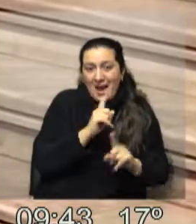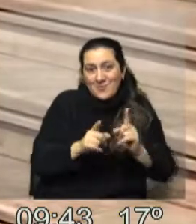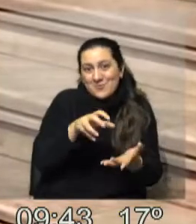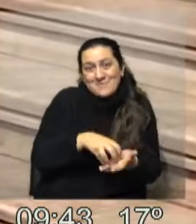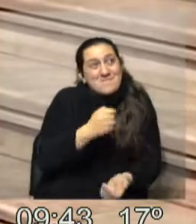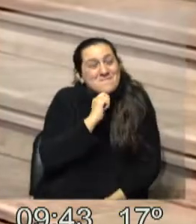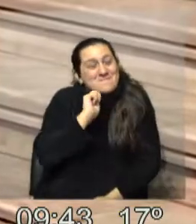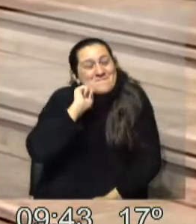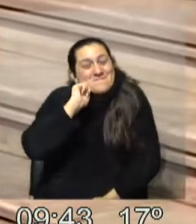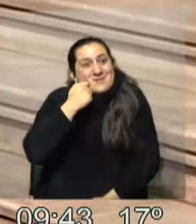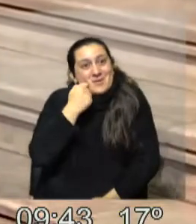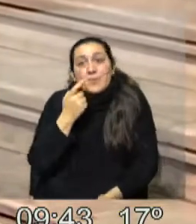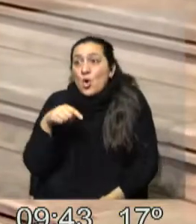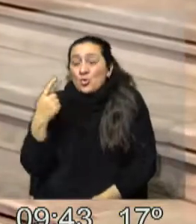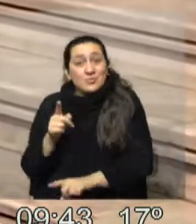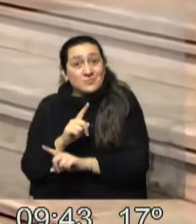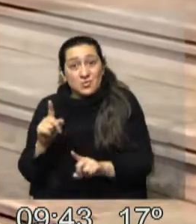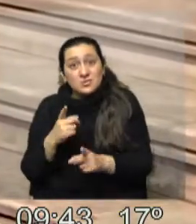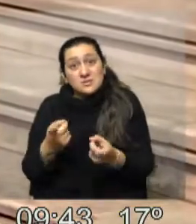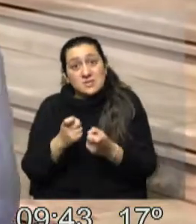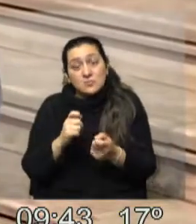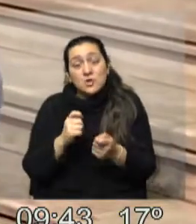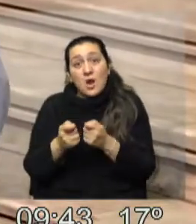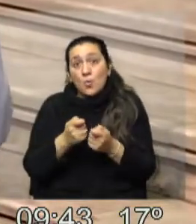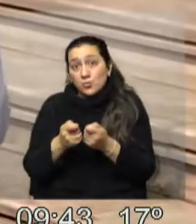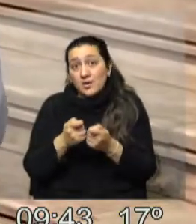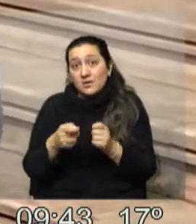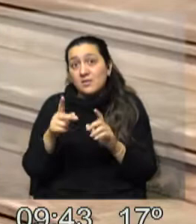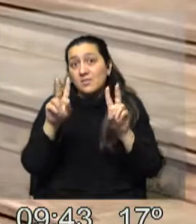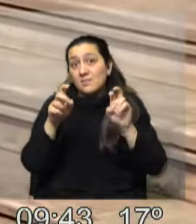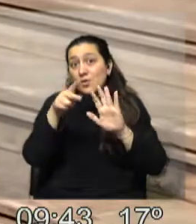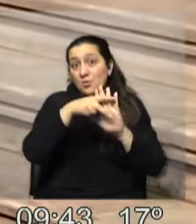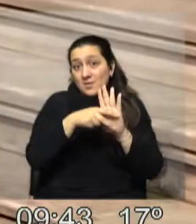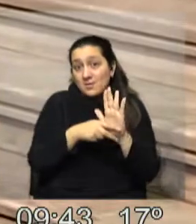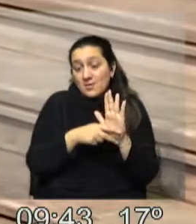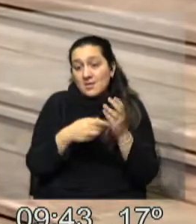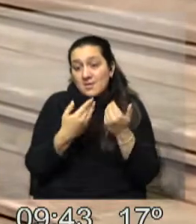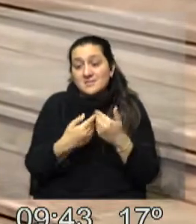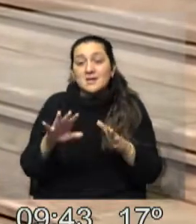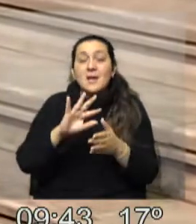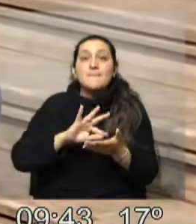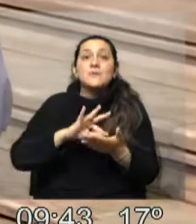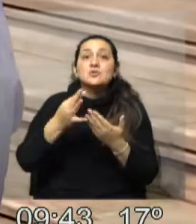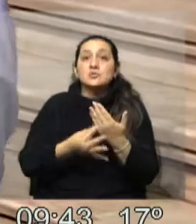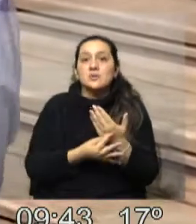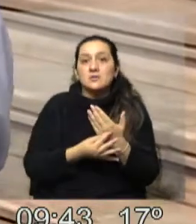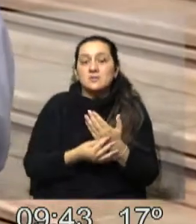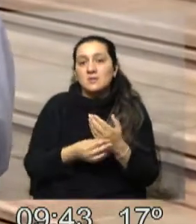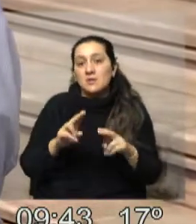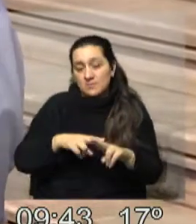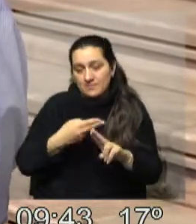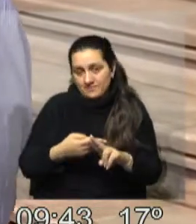pero precisamos ajustar algunos temas normativos y sobre todo empezar a proyectarlos entre todos. Es lo mismo, va de vuelta, el tema